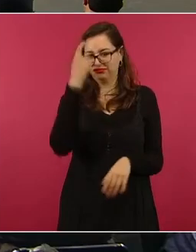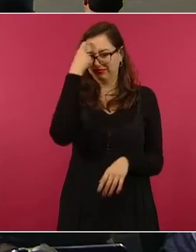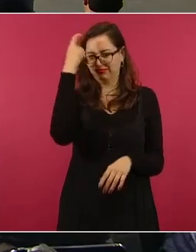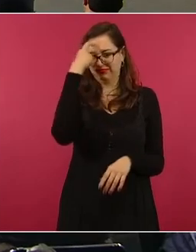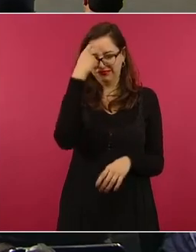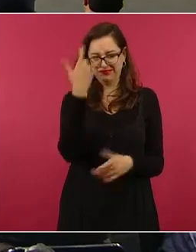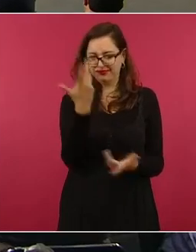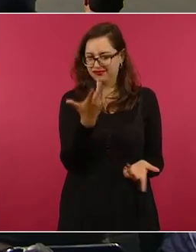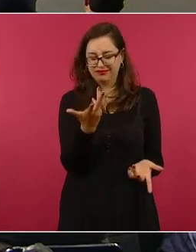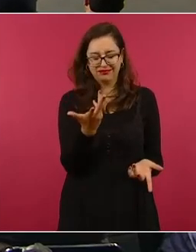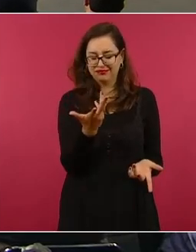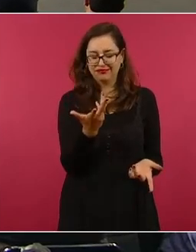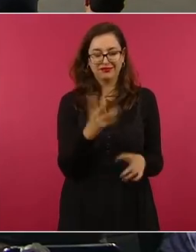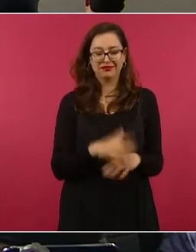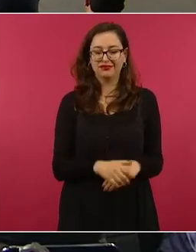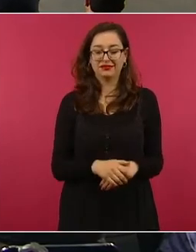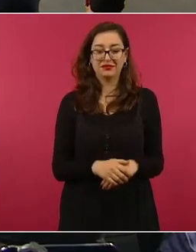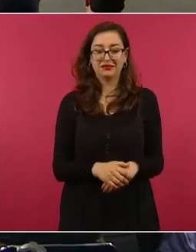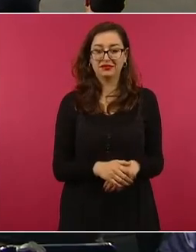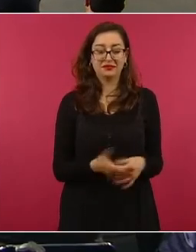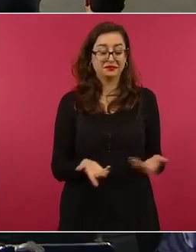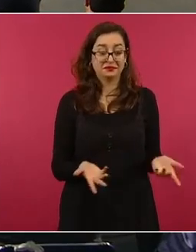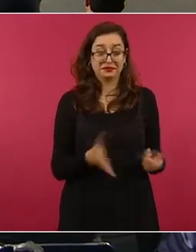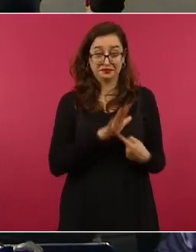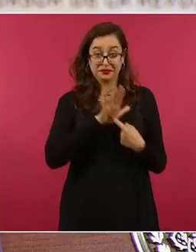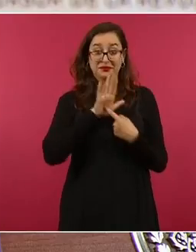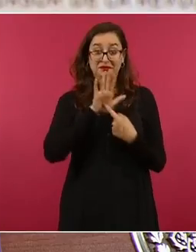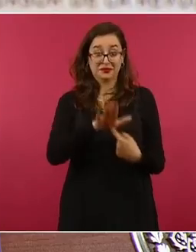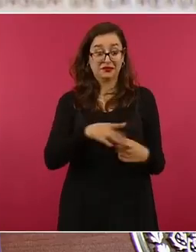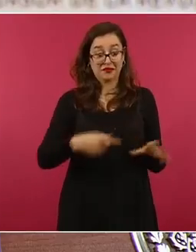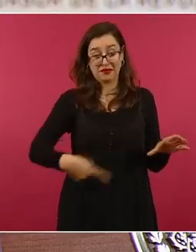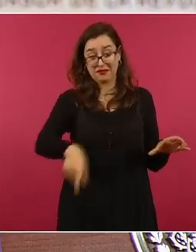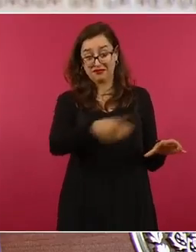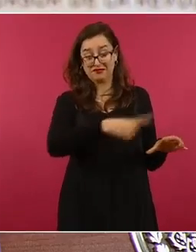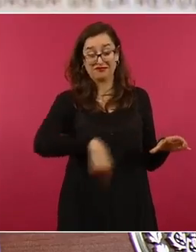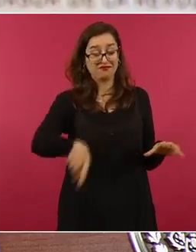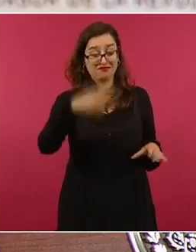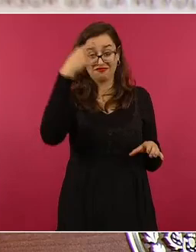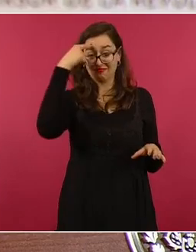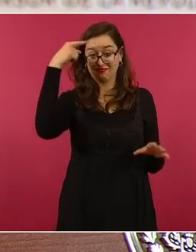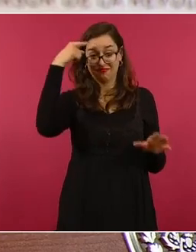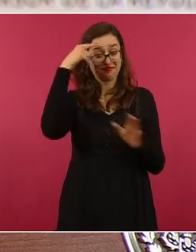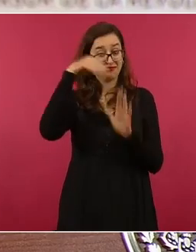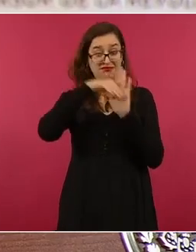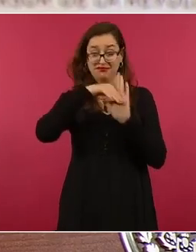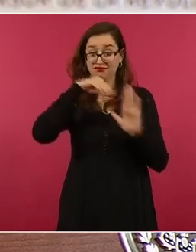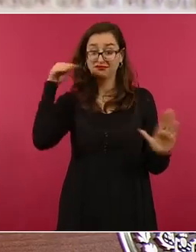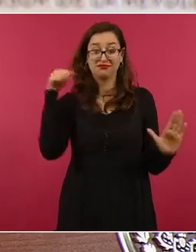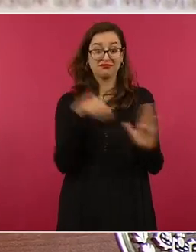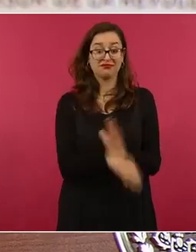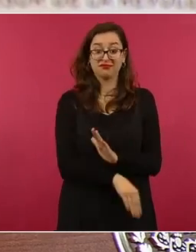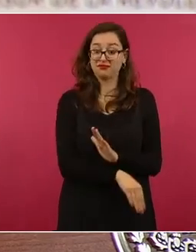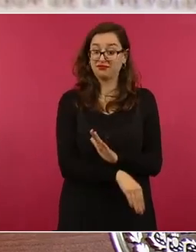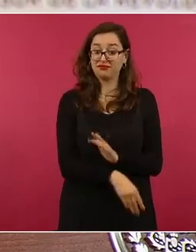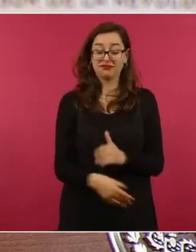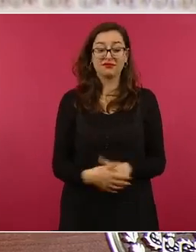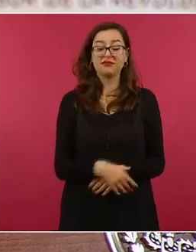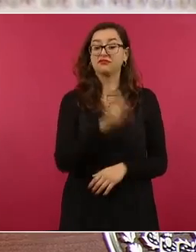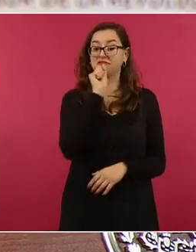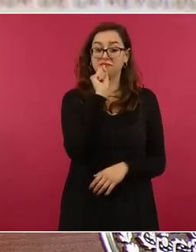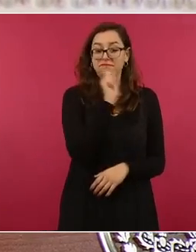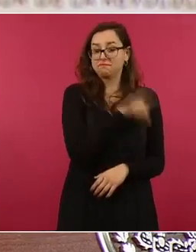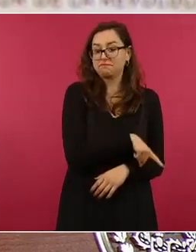Pero esa era la decadencia. Aquí está también. Esto es parte de